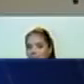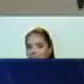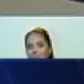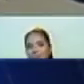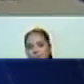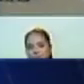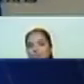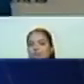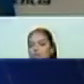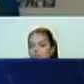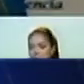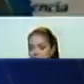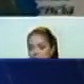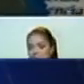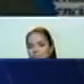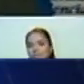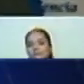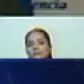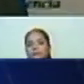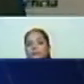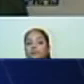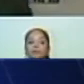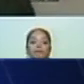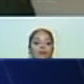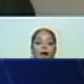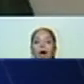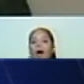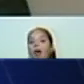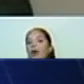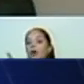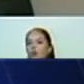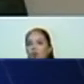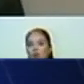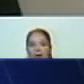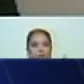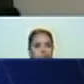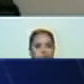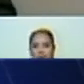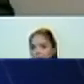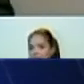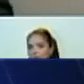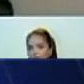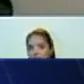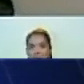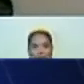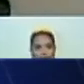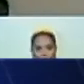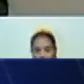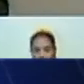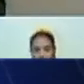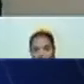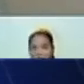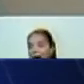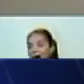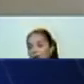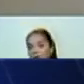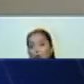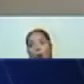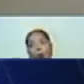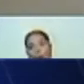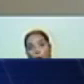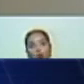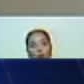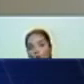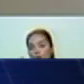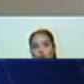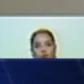Muy bien. Algunas cuentas fueron aperturadas de manera individual y otras de manera